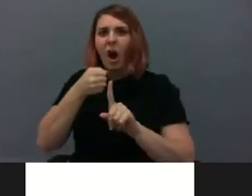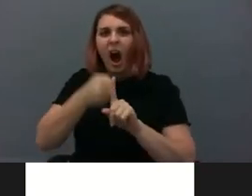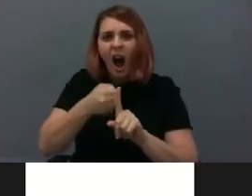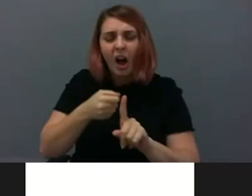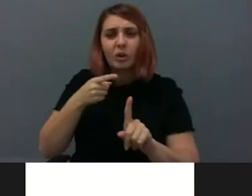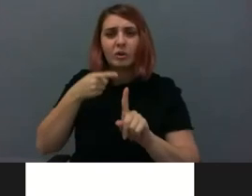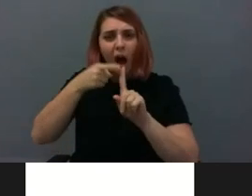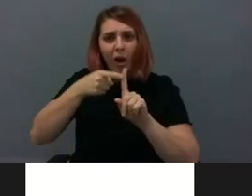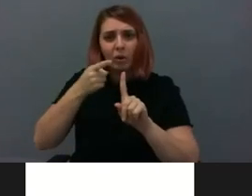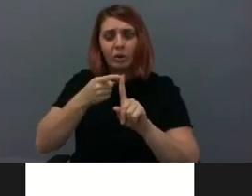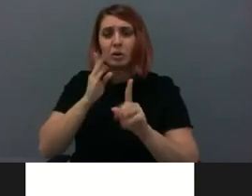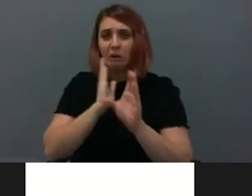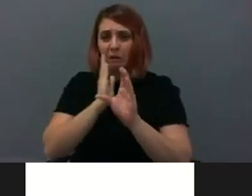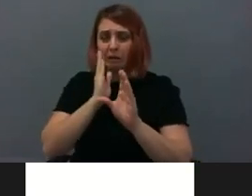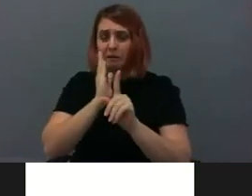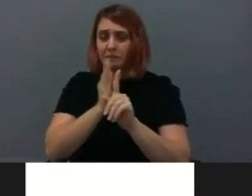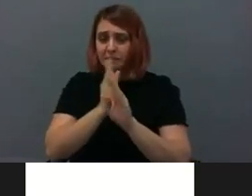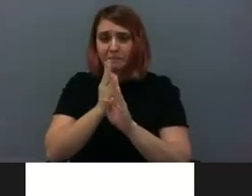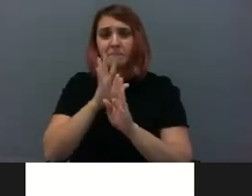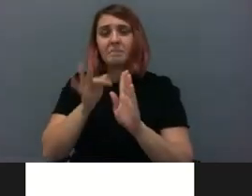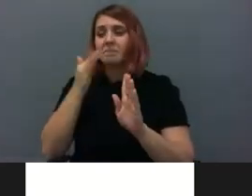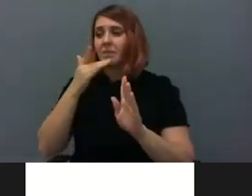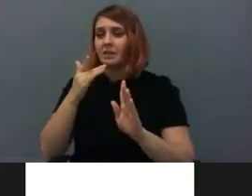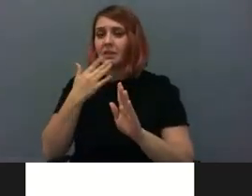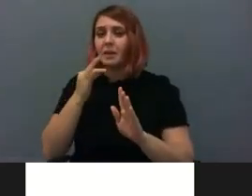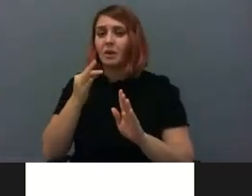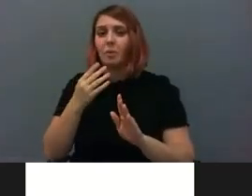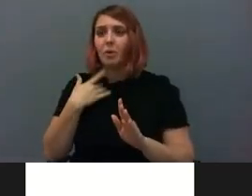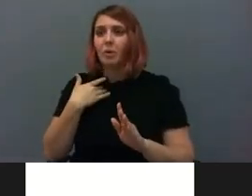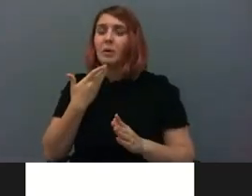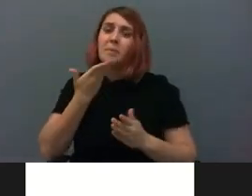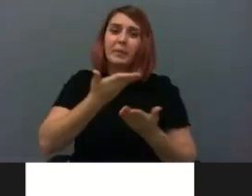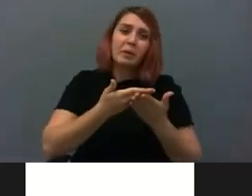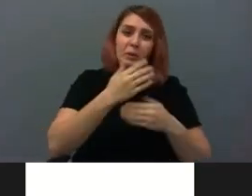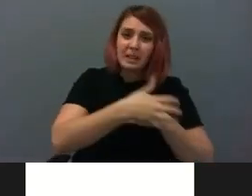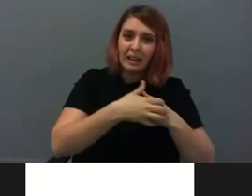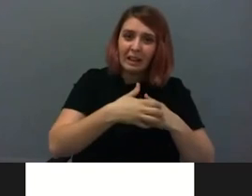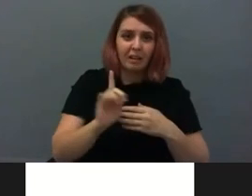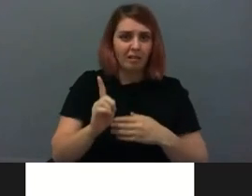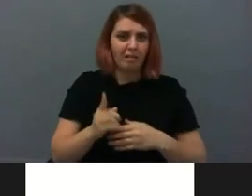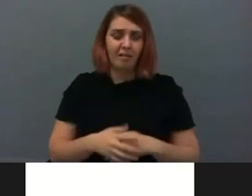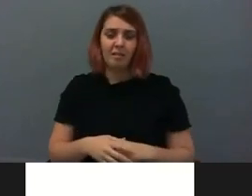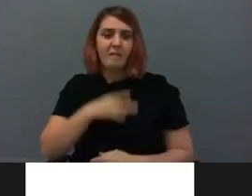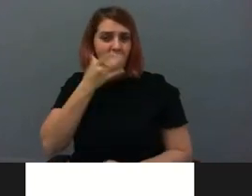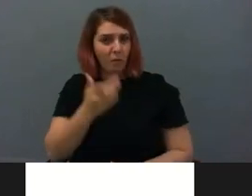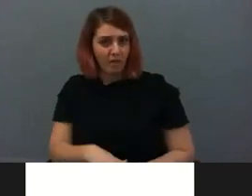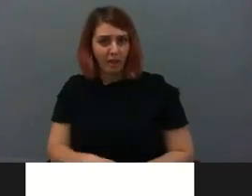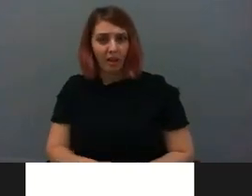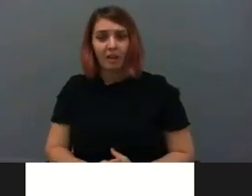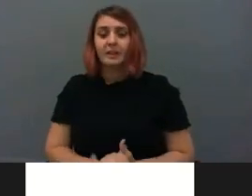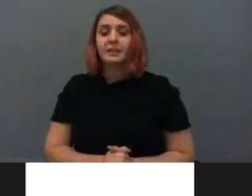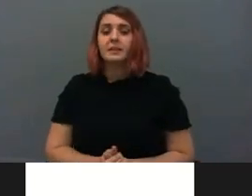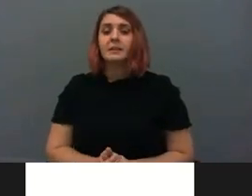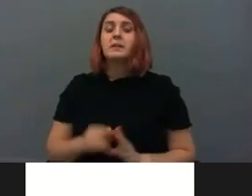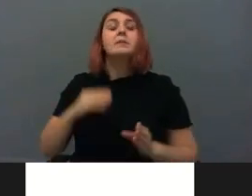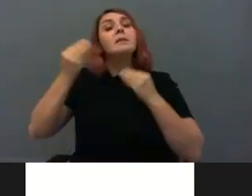sometidos estos padres para poder recibir la limosna de un sueldo. Es vergonzoso. Creo que estas herramientas de subsanación y de esta problemática